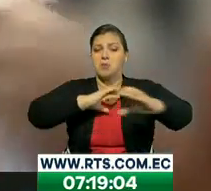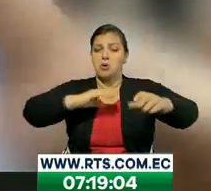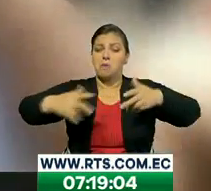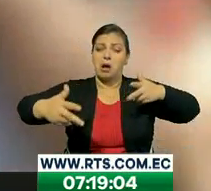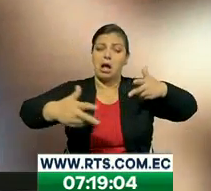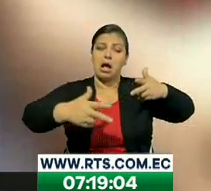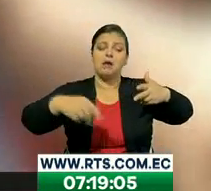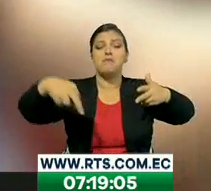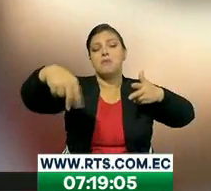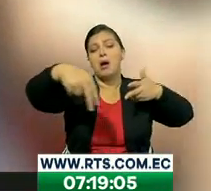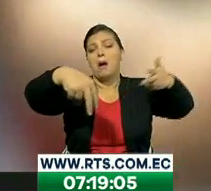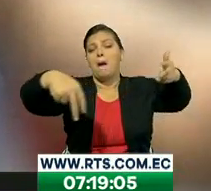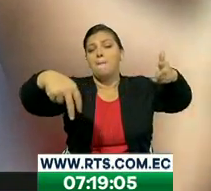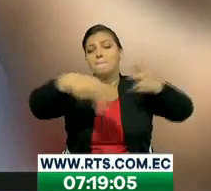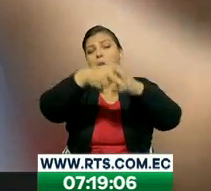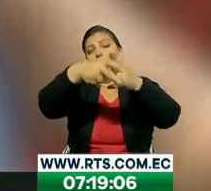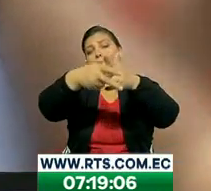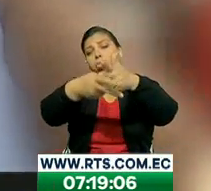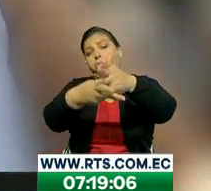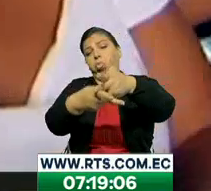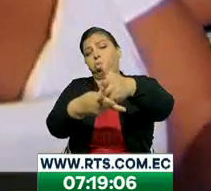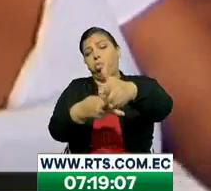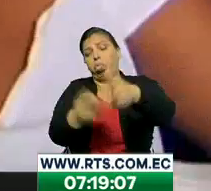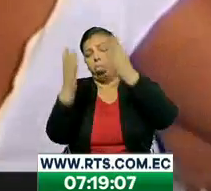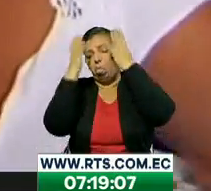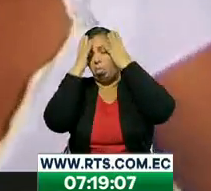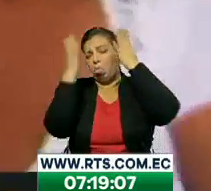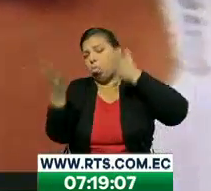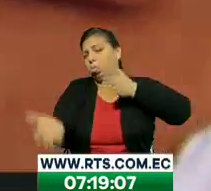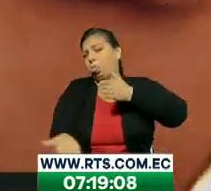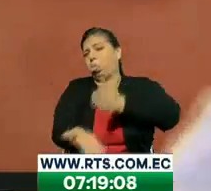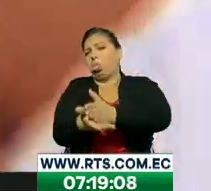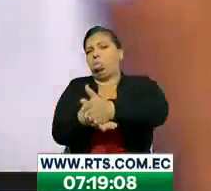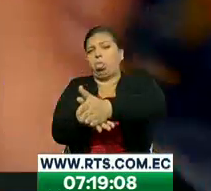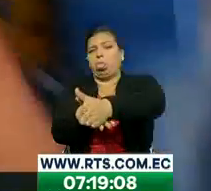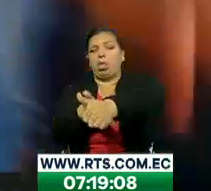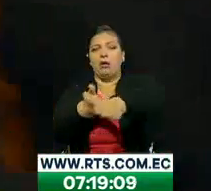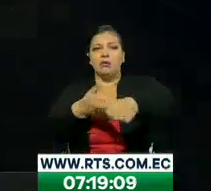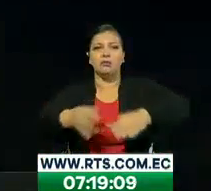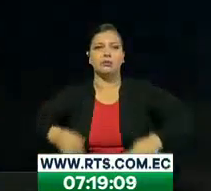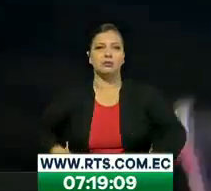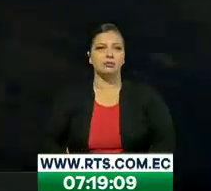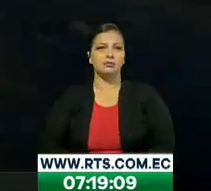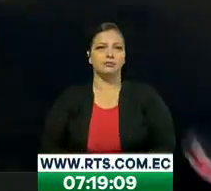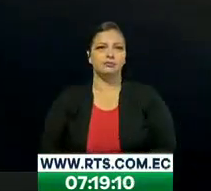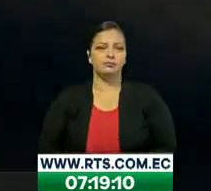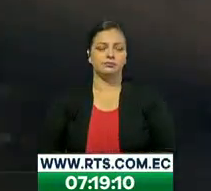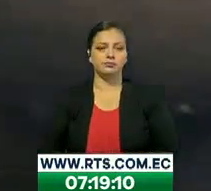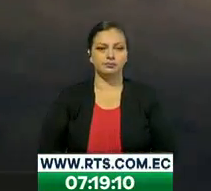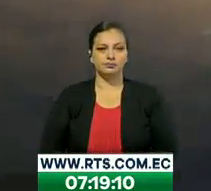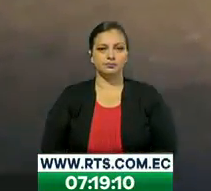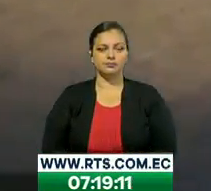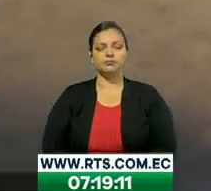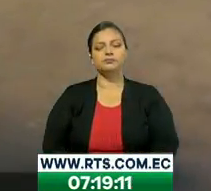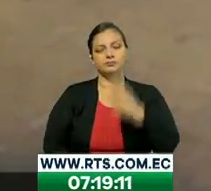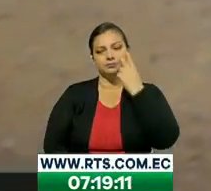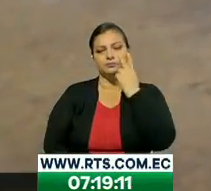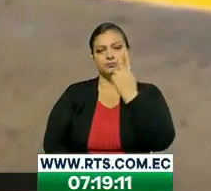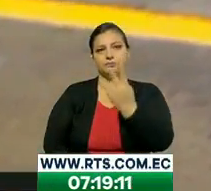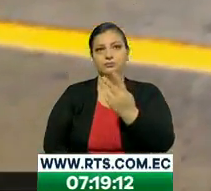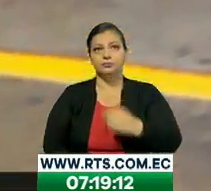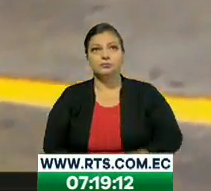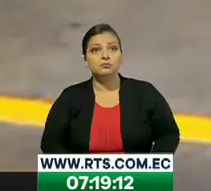No, yo ya vine cuando el bebé ya estaba tendido en el piso. ¿Usted ve una zona cebra donde indique aquí una advertencia de